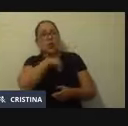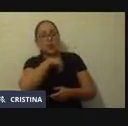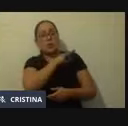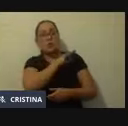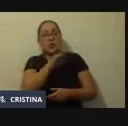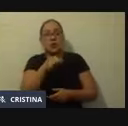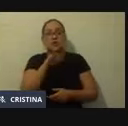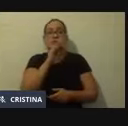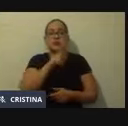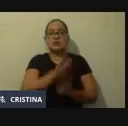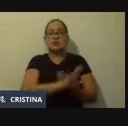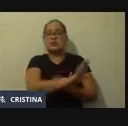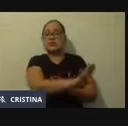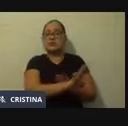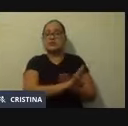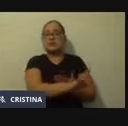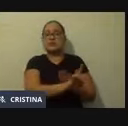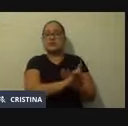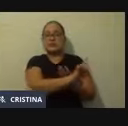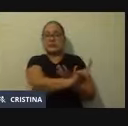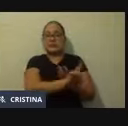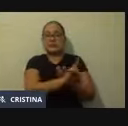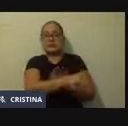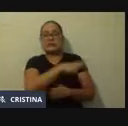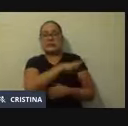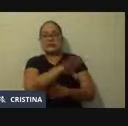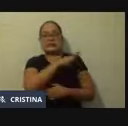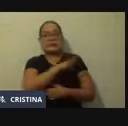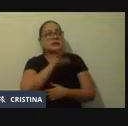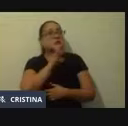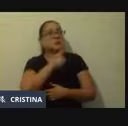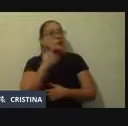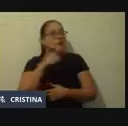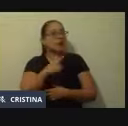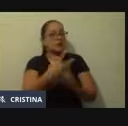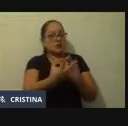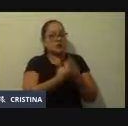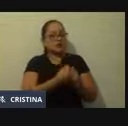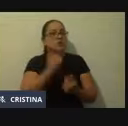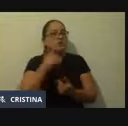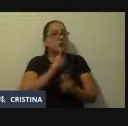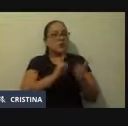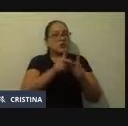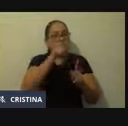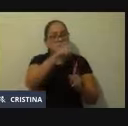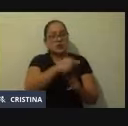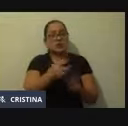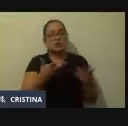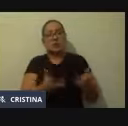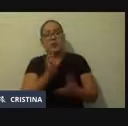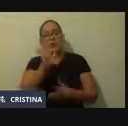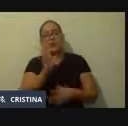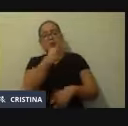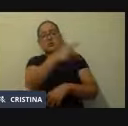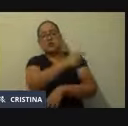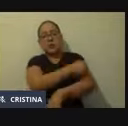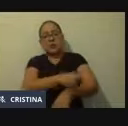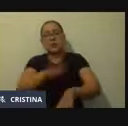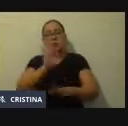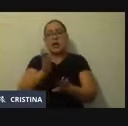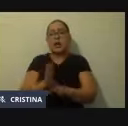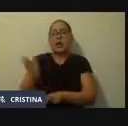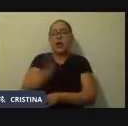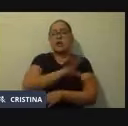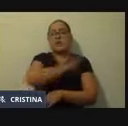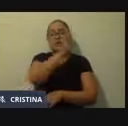entonces mejor hazte para allá y entonces mejor no hay que hablarle y entonces mejor no te juntes? Y es que dicen que la familia ya tuvieron antecedentes de que